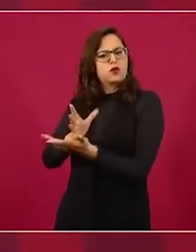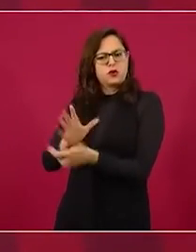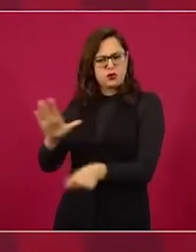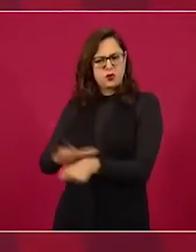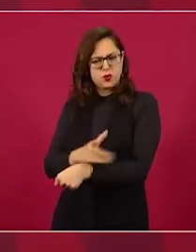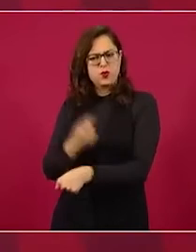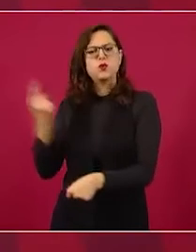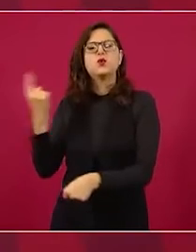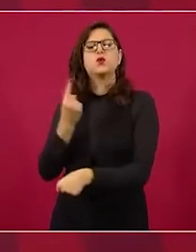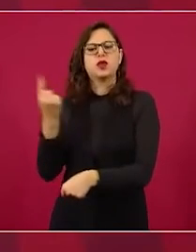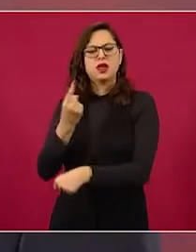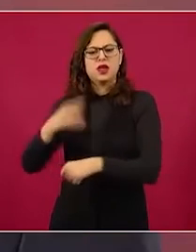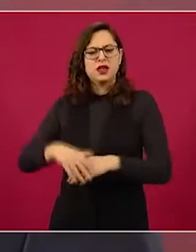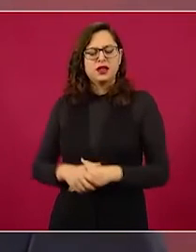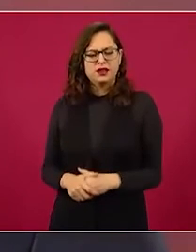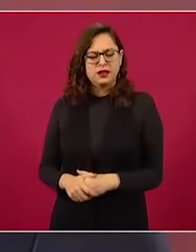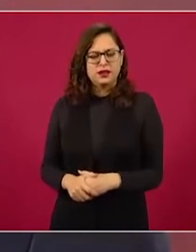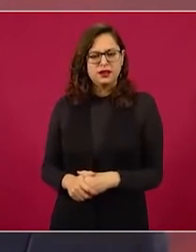ellos